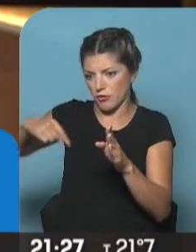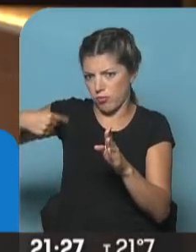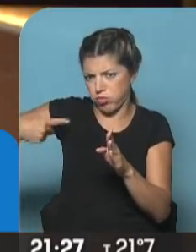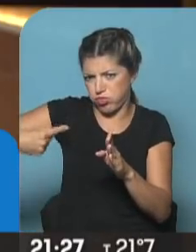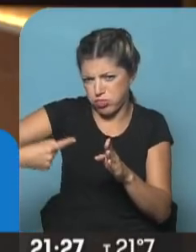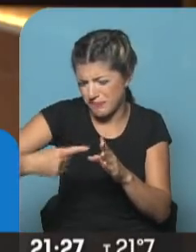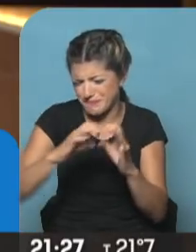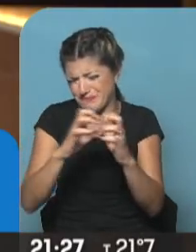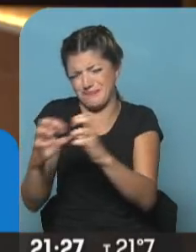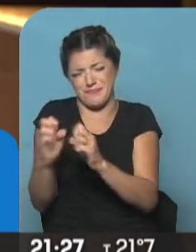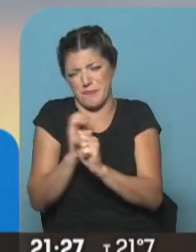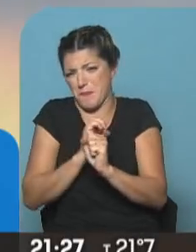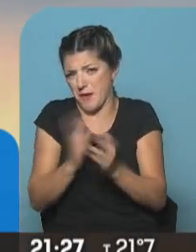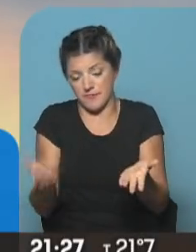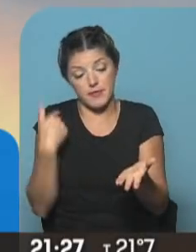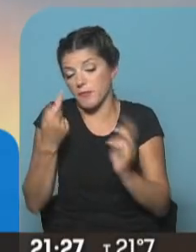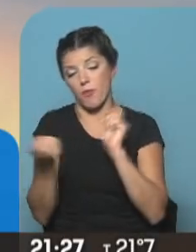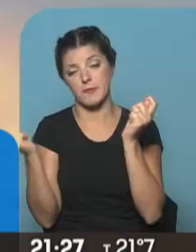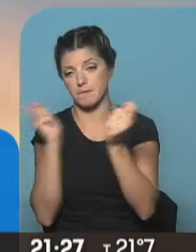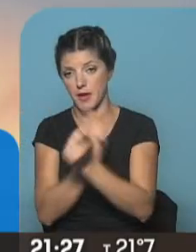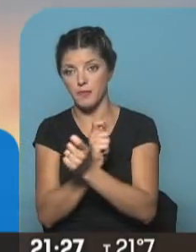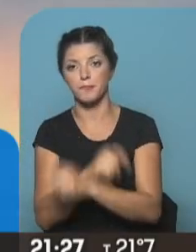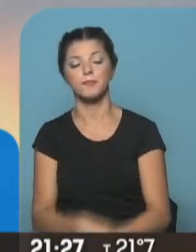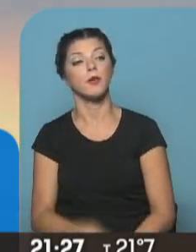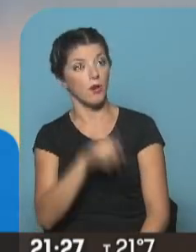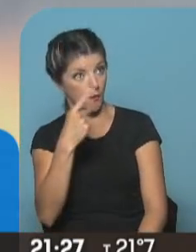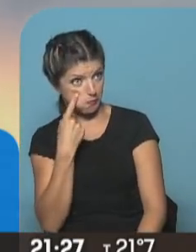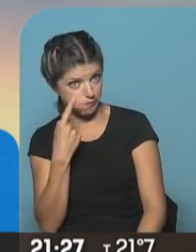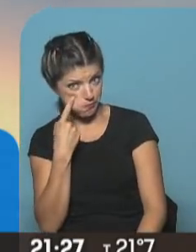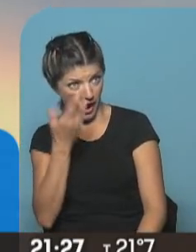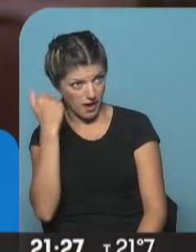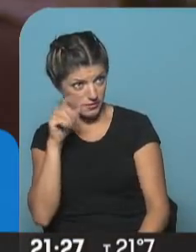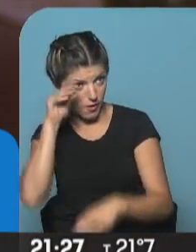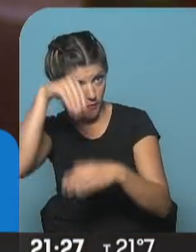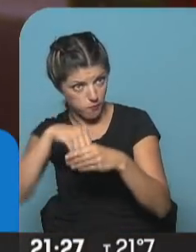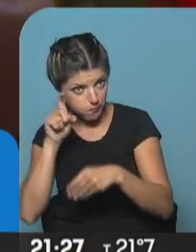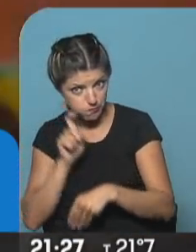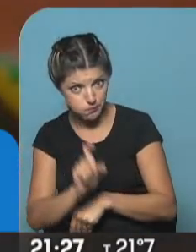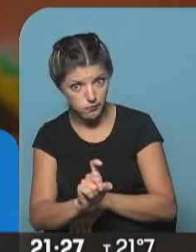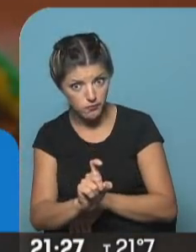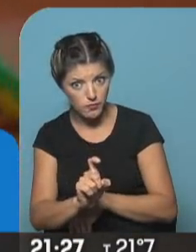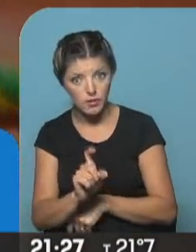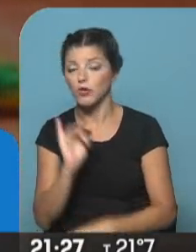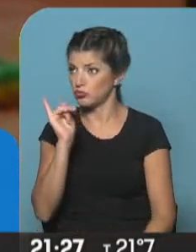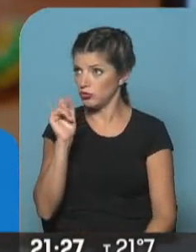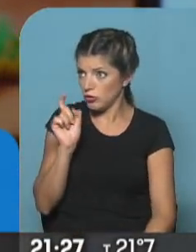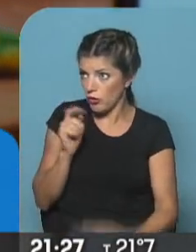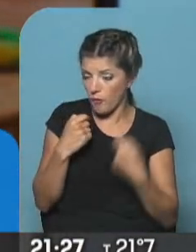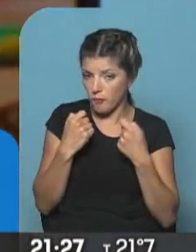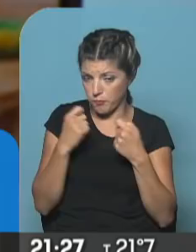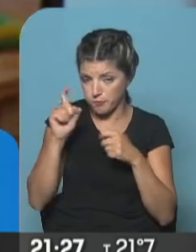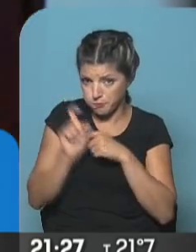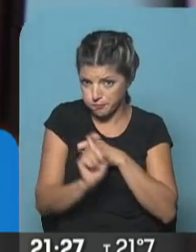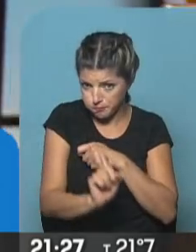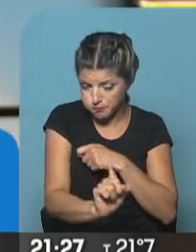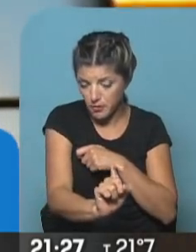que revertir. Evidentemente. Doctor, usted conoce bien el submarino, usted navegó en el Ara San Juan. Sí, navegué en el Ara San Juan, no solamente